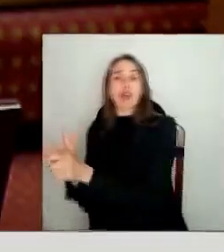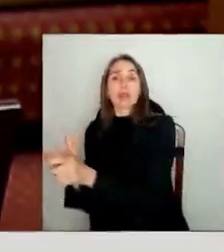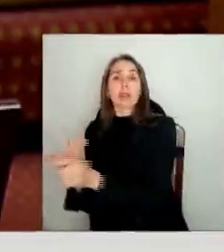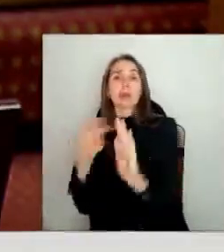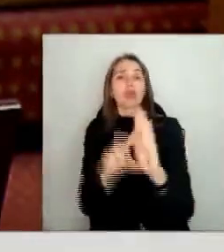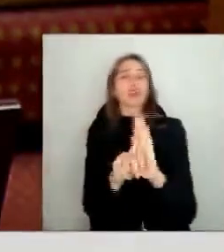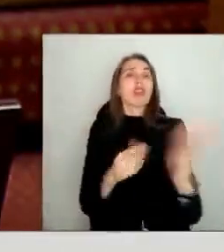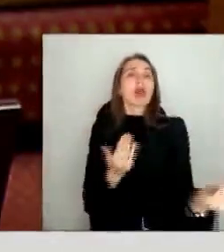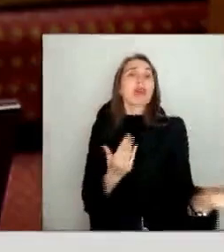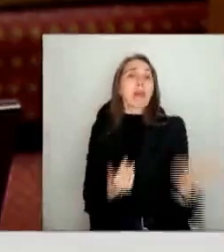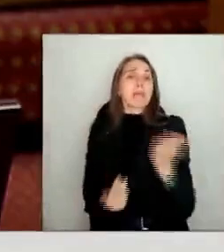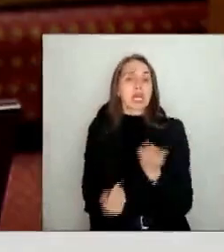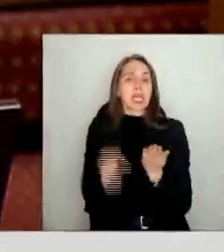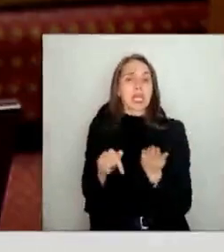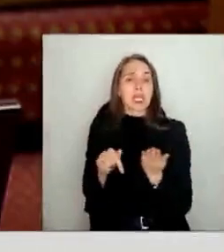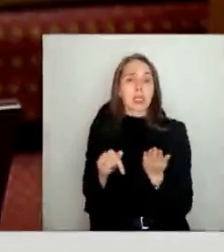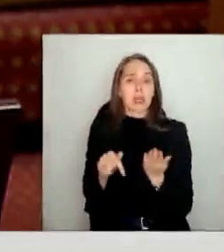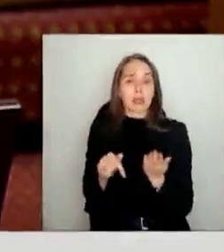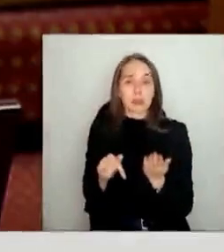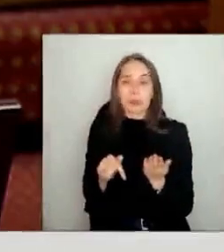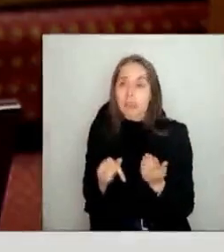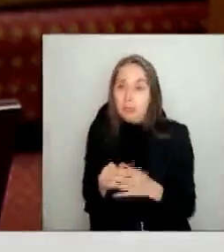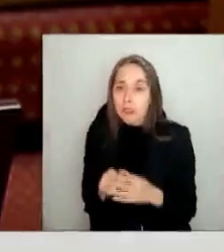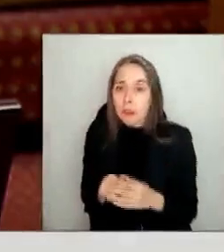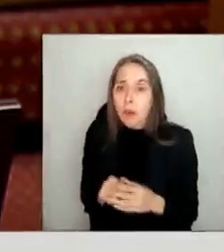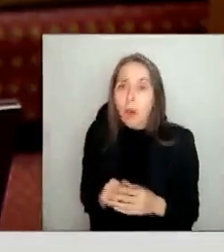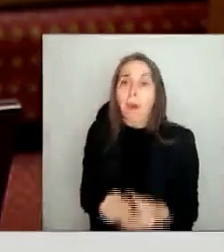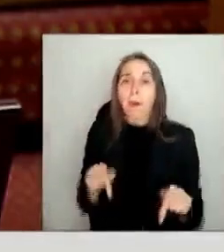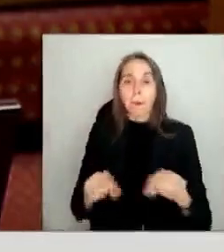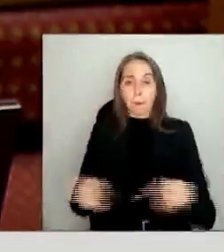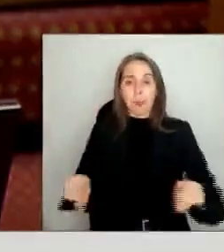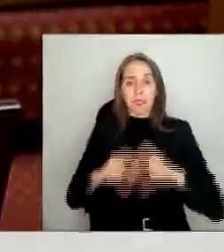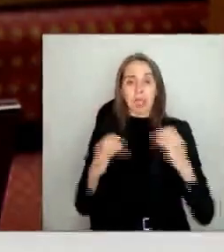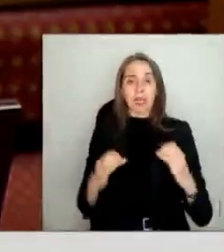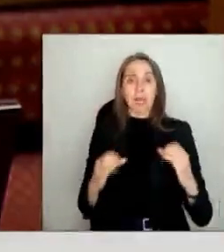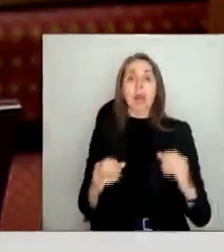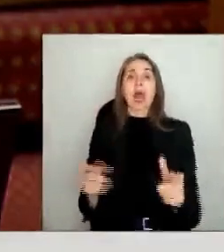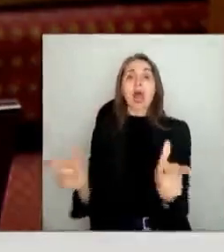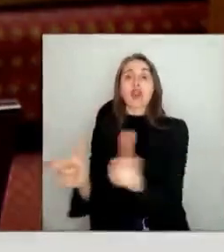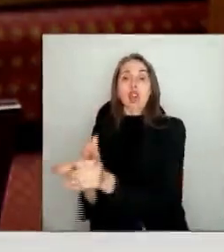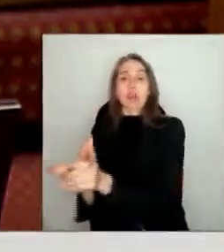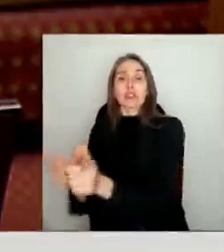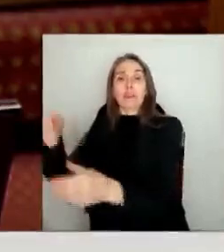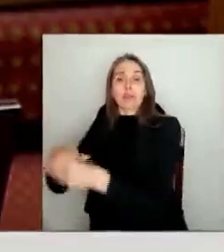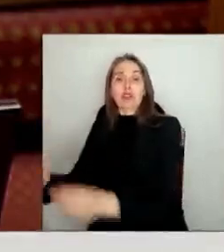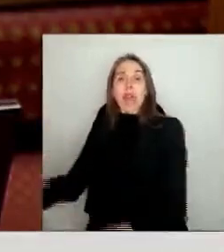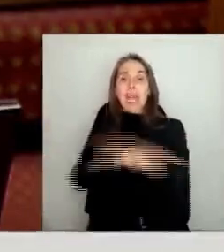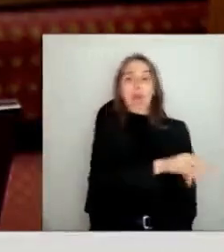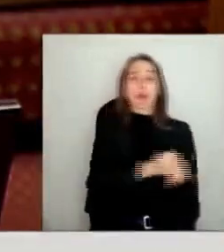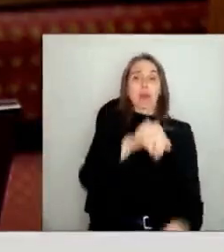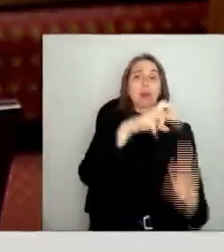tanto se ha votado por por acá en la sala cambio de comisión y con posterioridad que ese mismo proyecto pase a